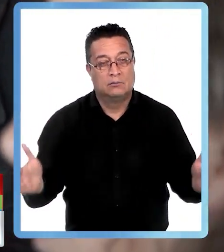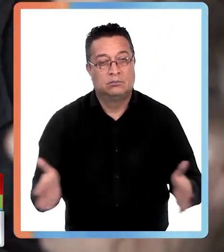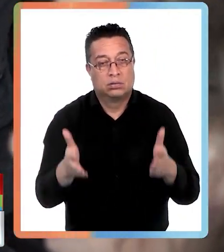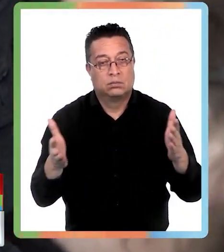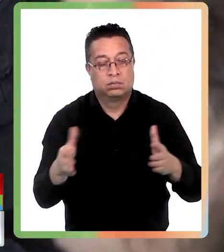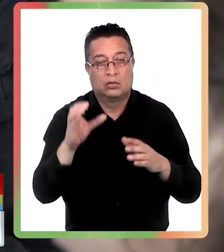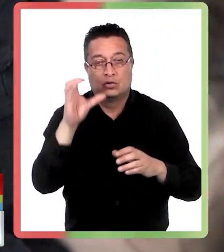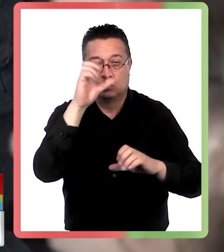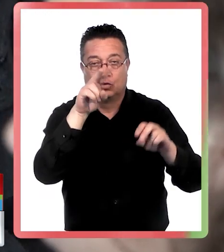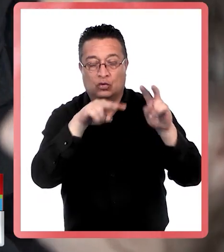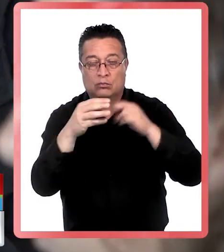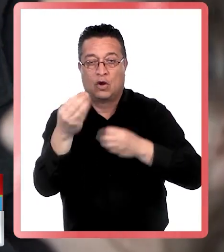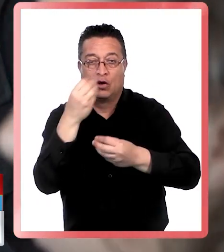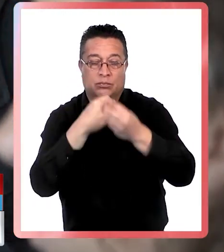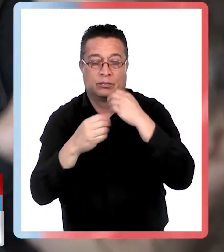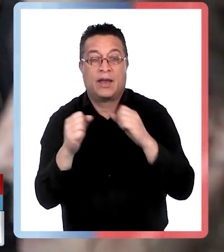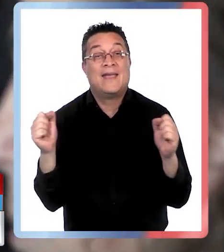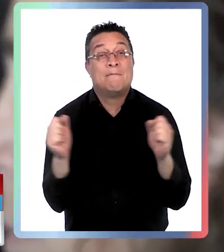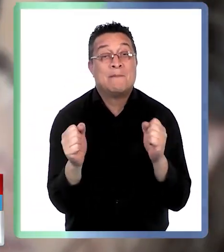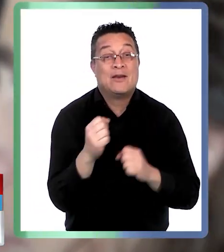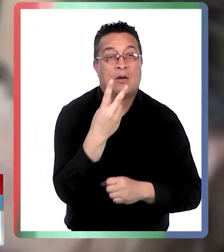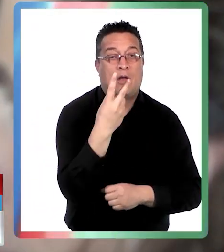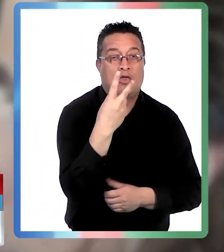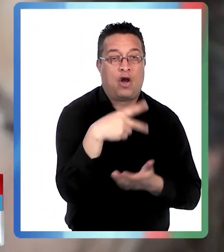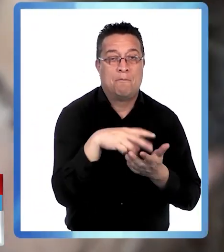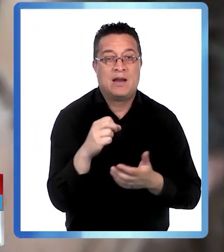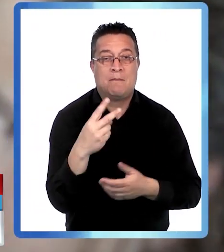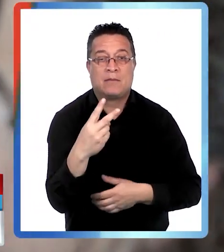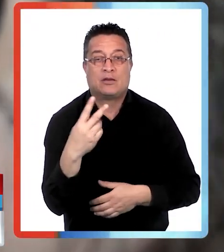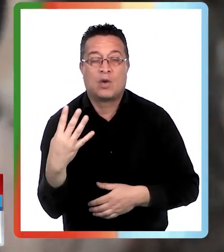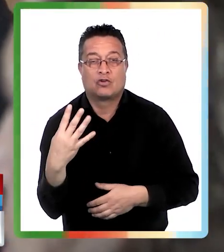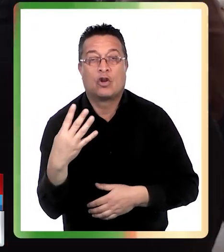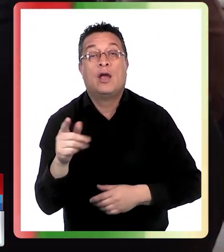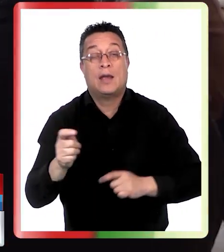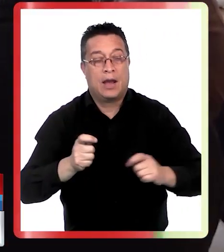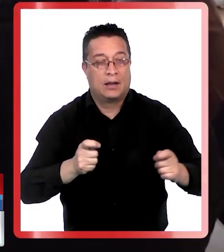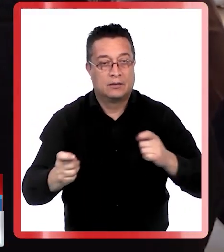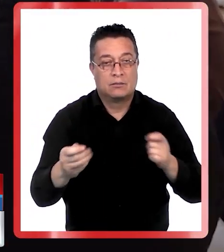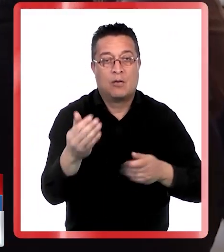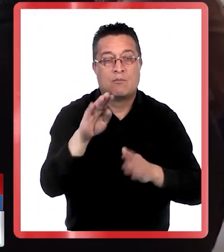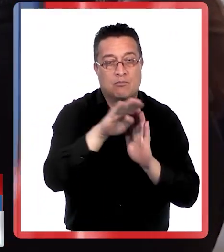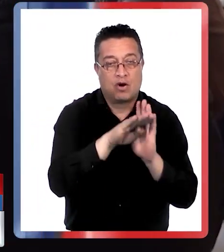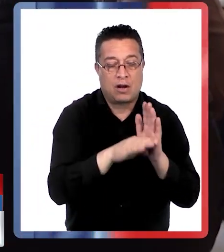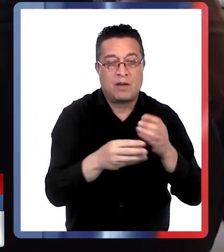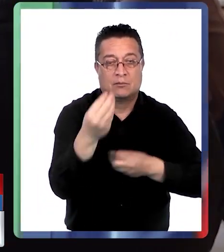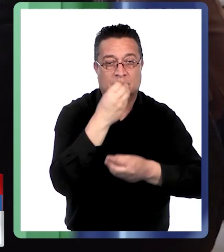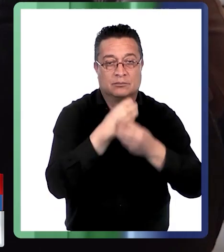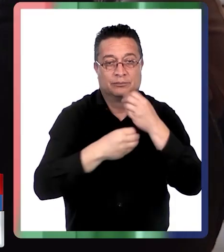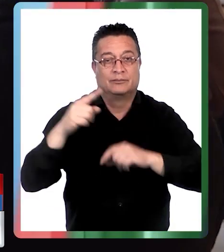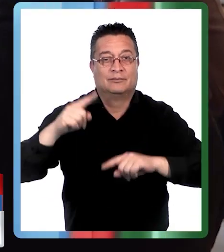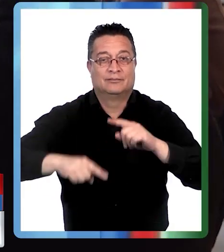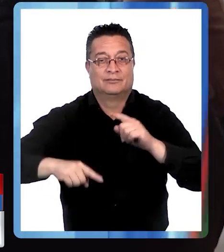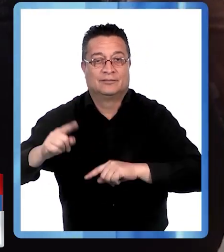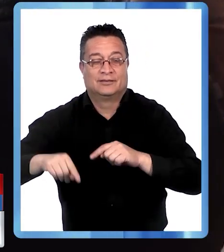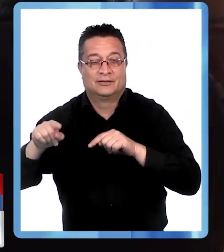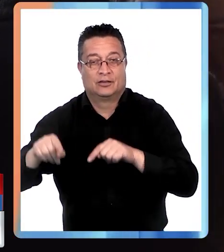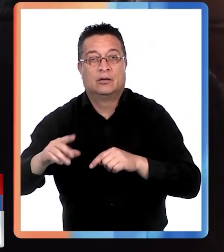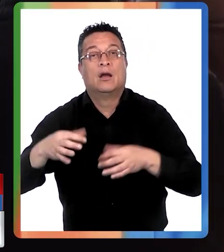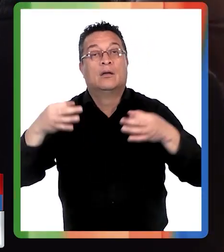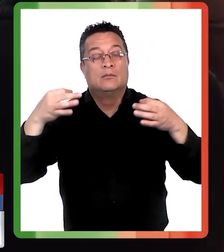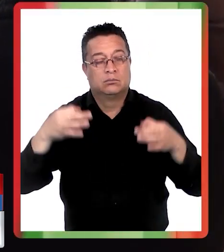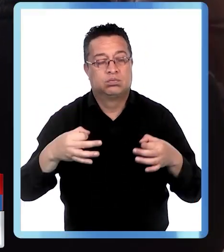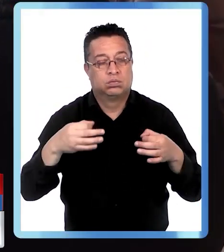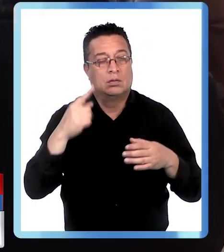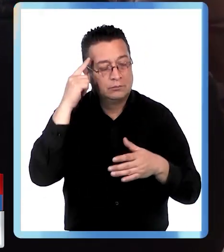el turismo gastronómico en invierno 2024 y la articulación de los programas gastronómicos del territorio junto con la definición de